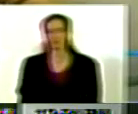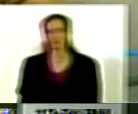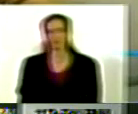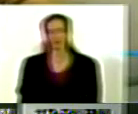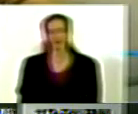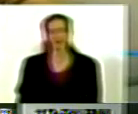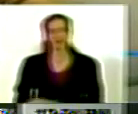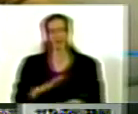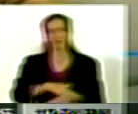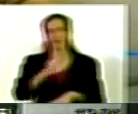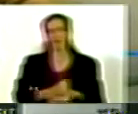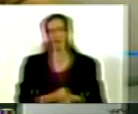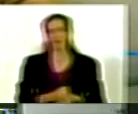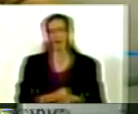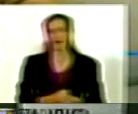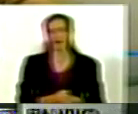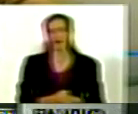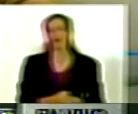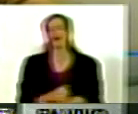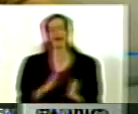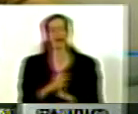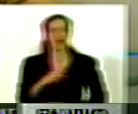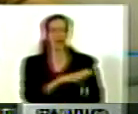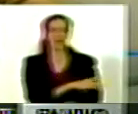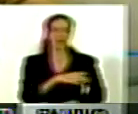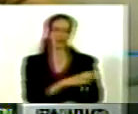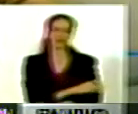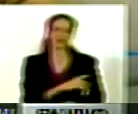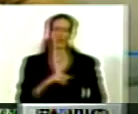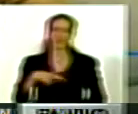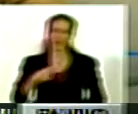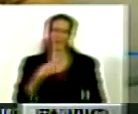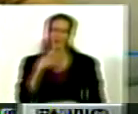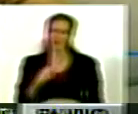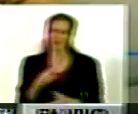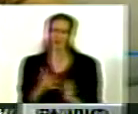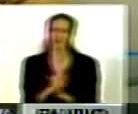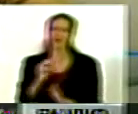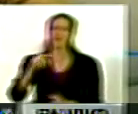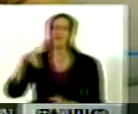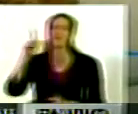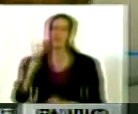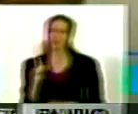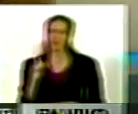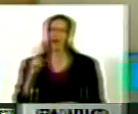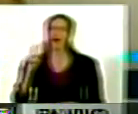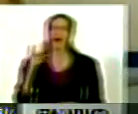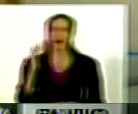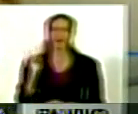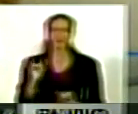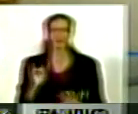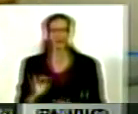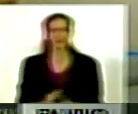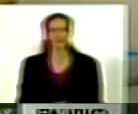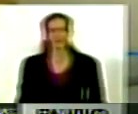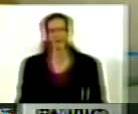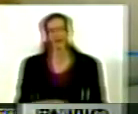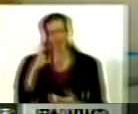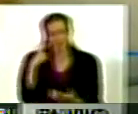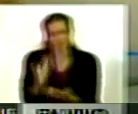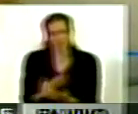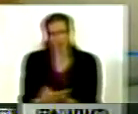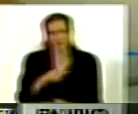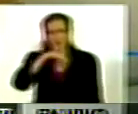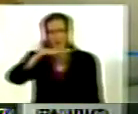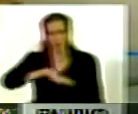de las hordas de la ultraderecha, de lo que después se constituyó en la MUT. Allí estaban los testigos